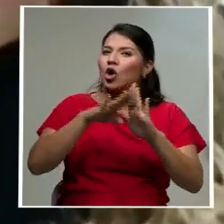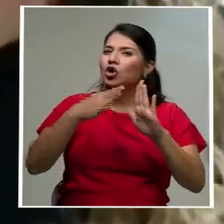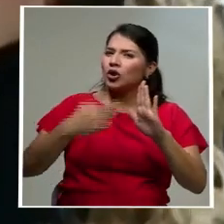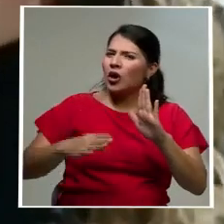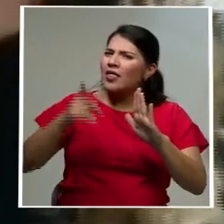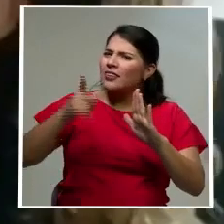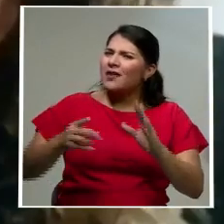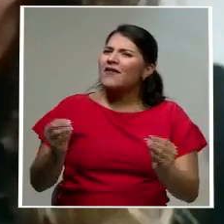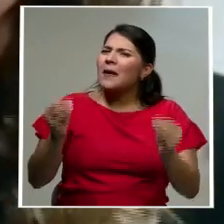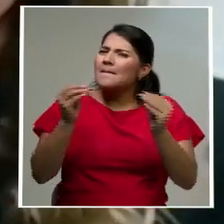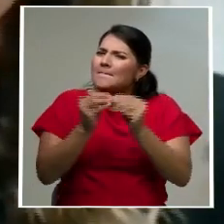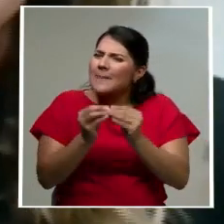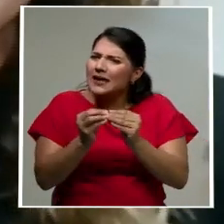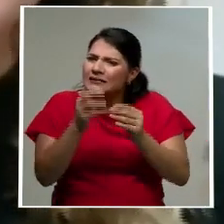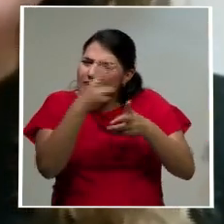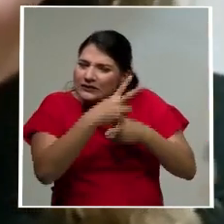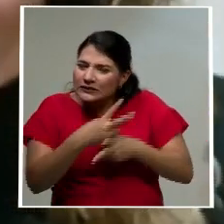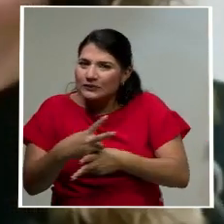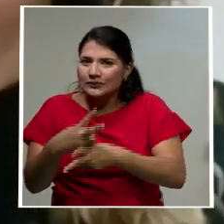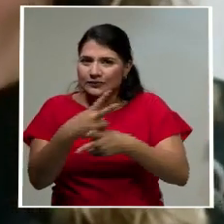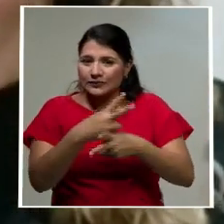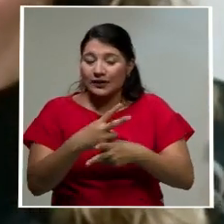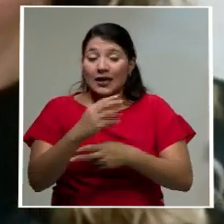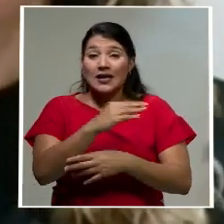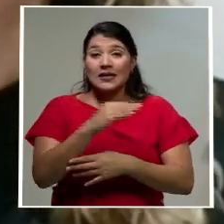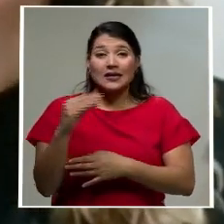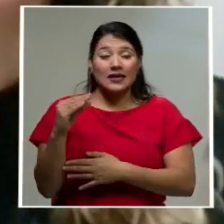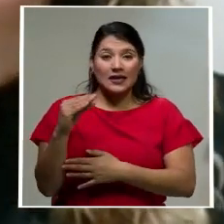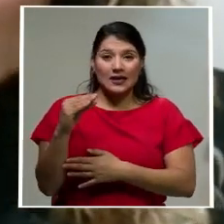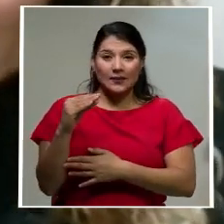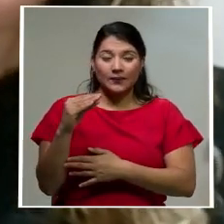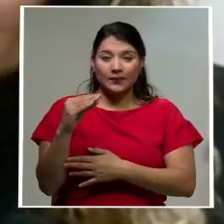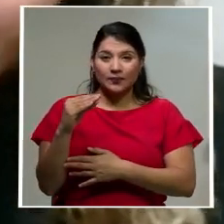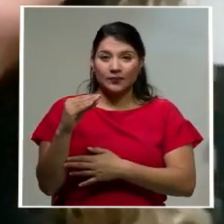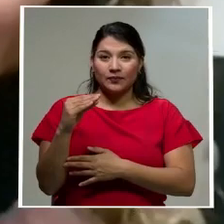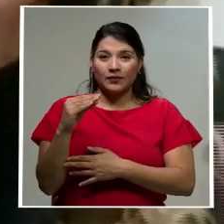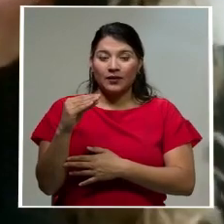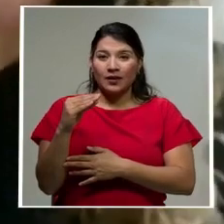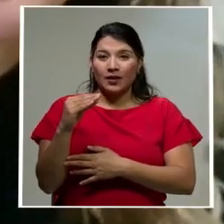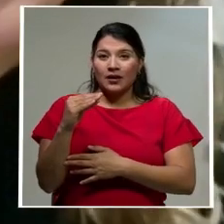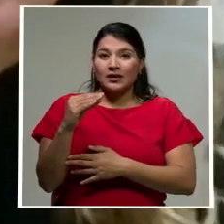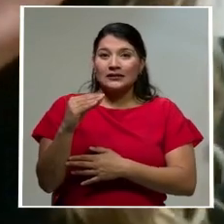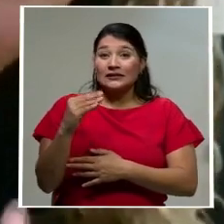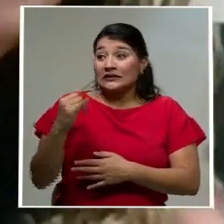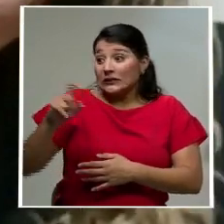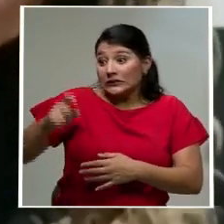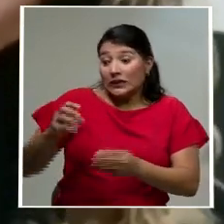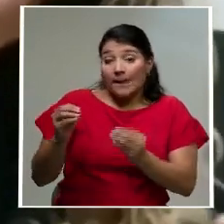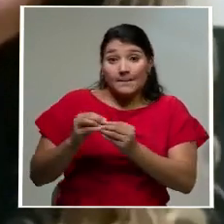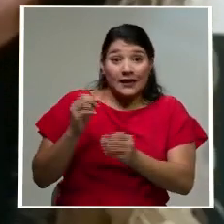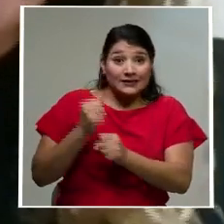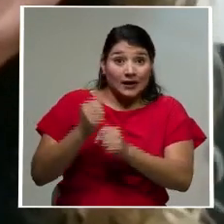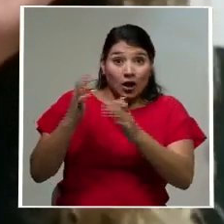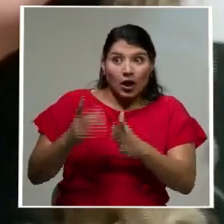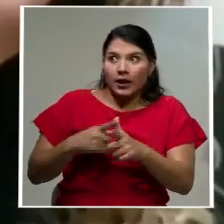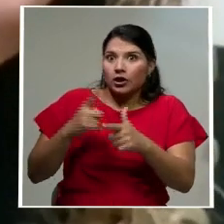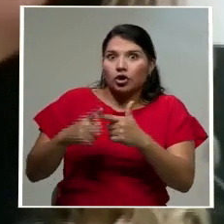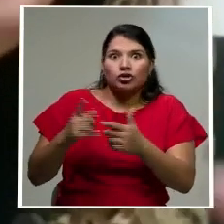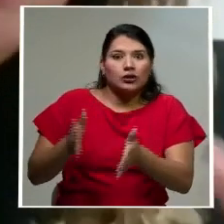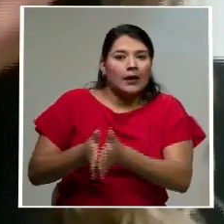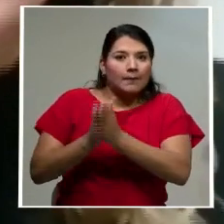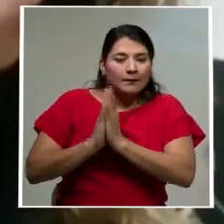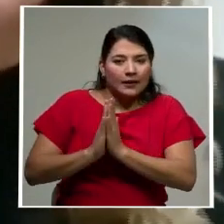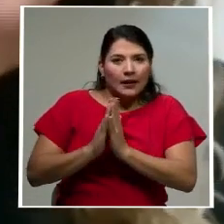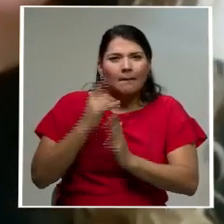un poco más fiscalizadora y si es que necesita más personal, pues entonces que lo solicite, ¿verdad?